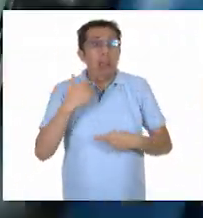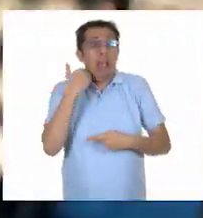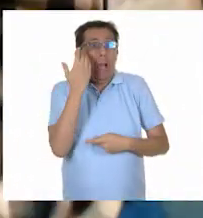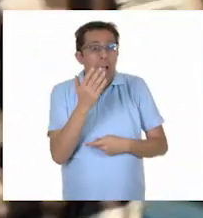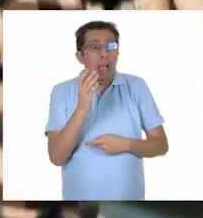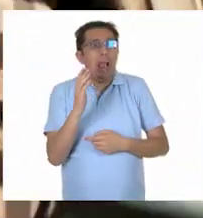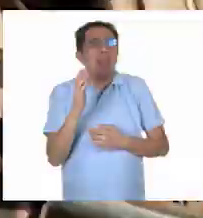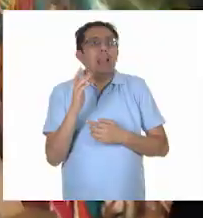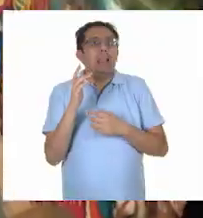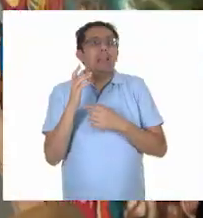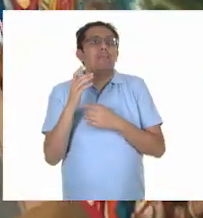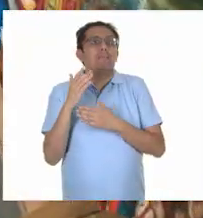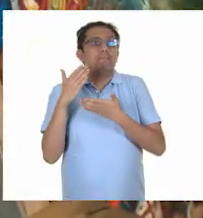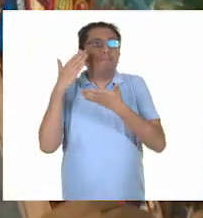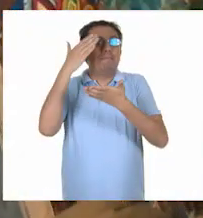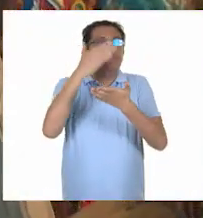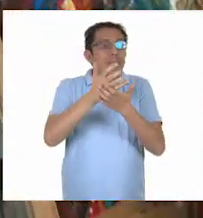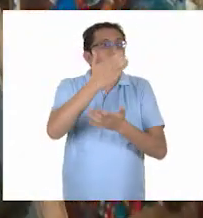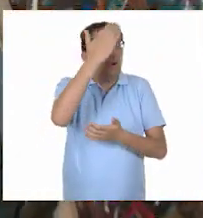los escolares.